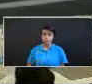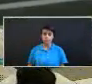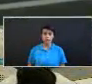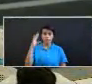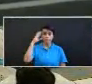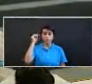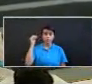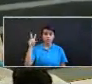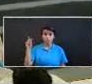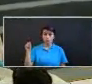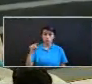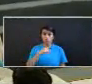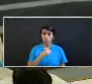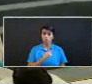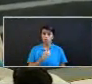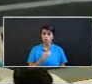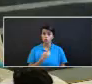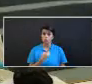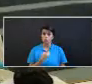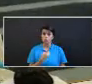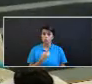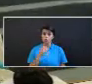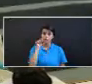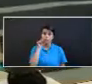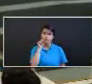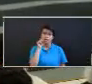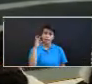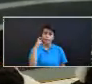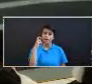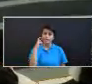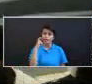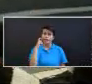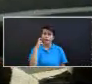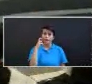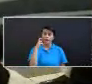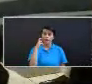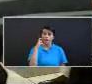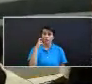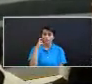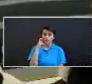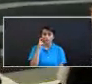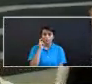porque uno no solo está bajo la cobertura de un padre,